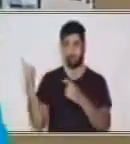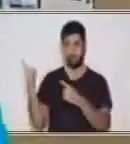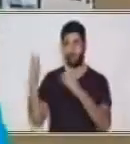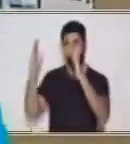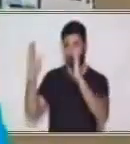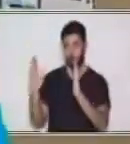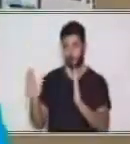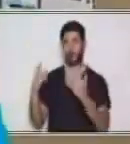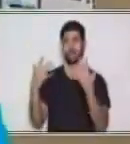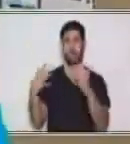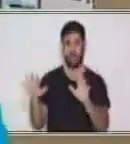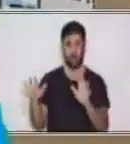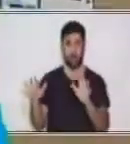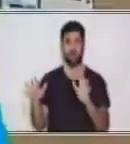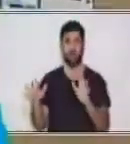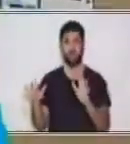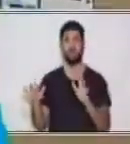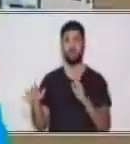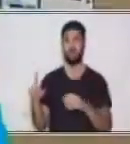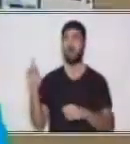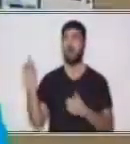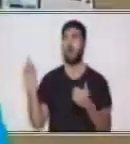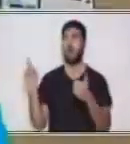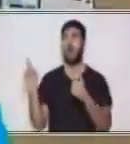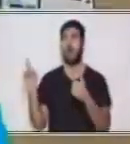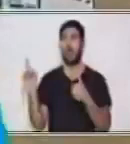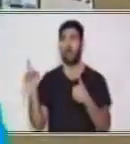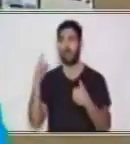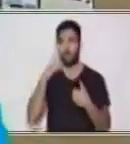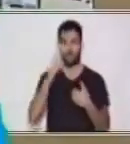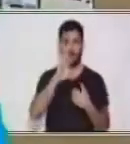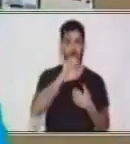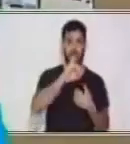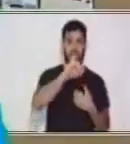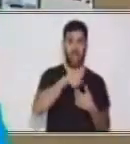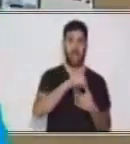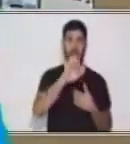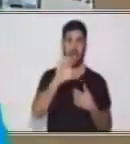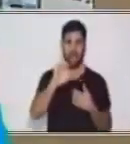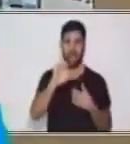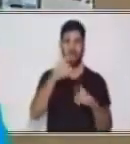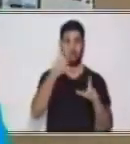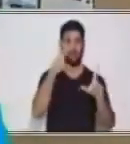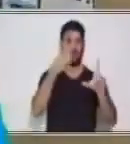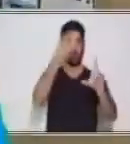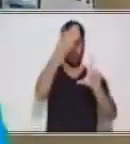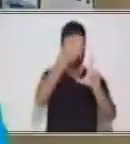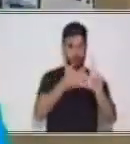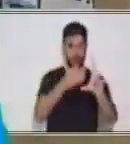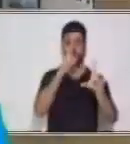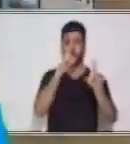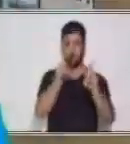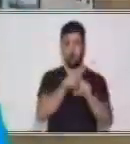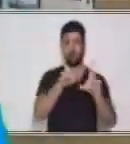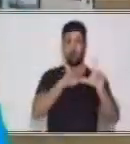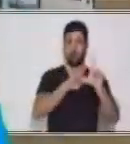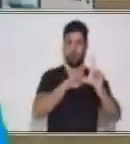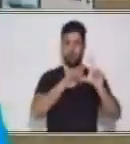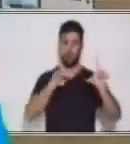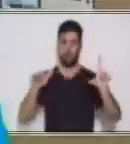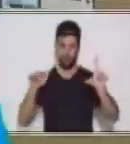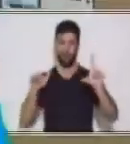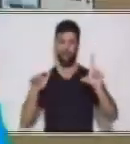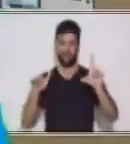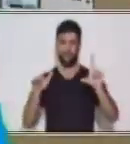tenemos ejes, tenemos el eje vertical y acá abajo lo que conocemos como